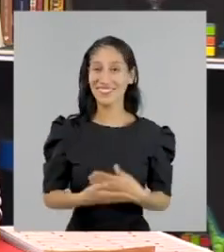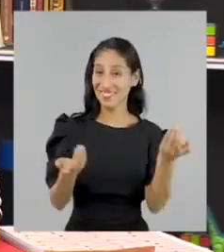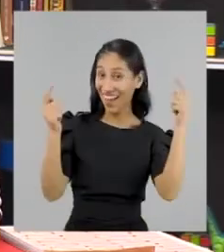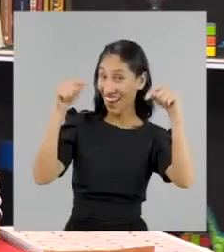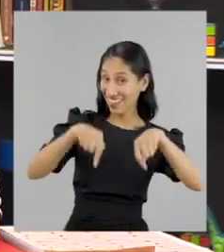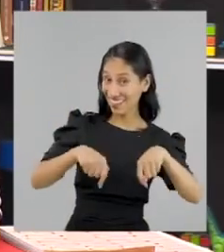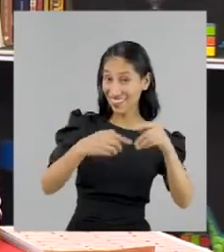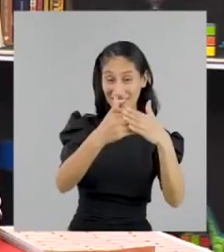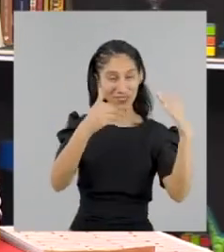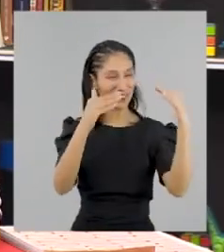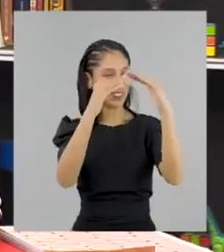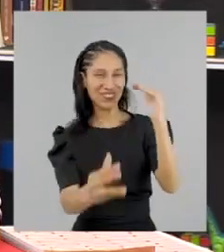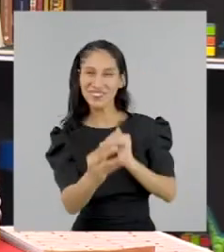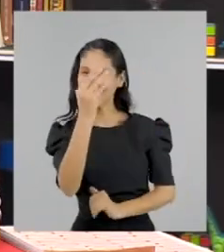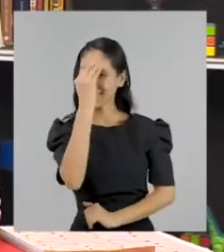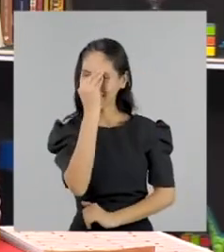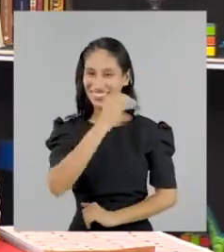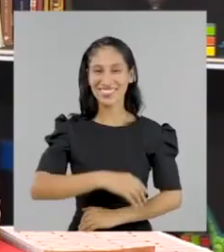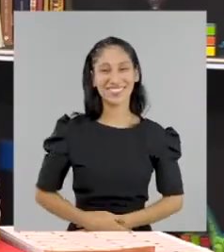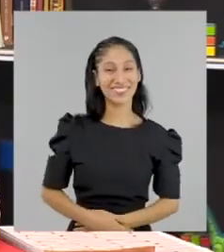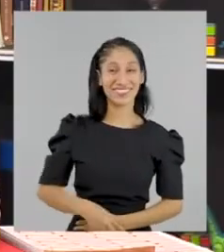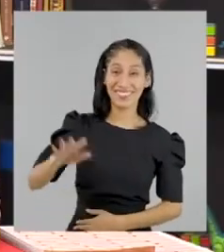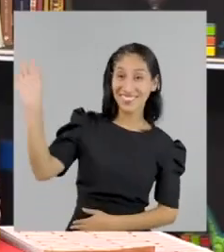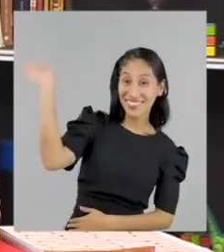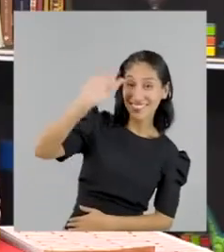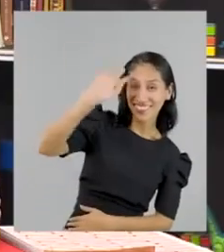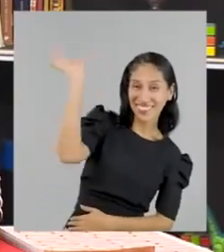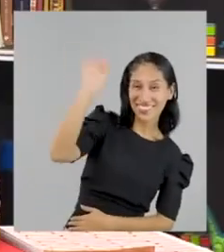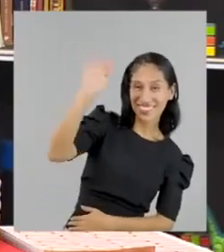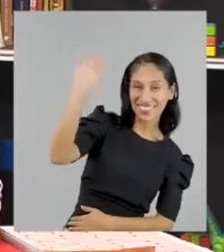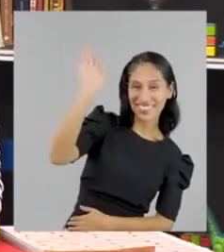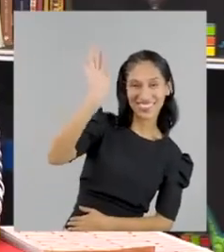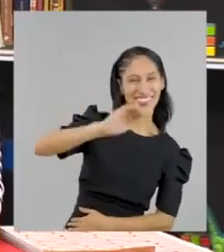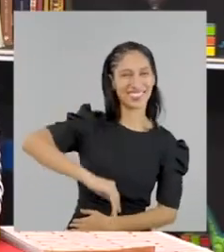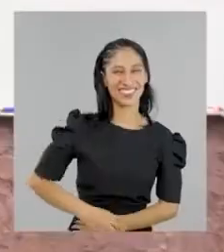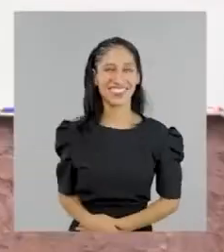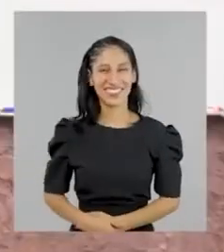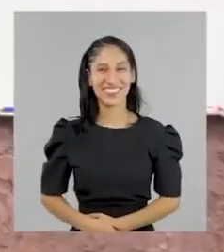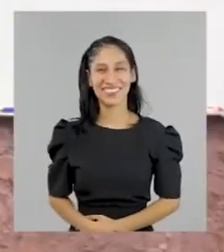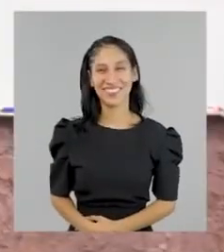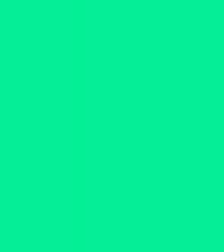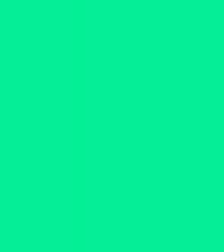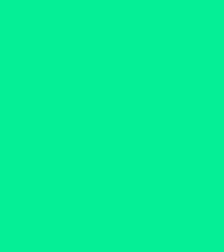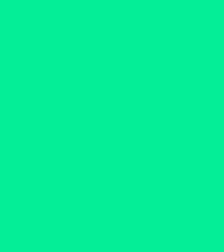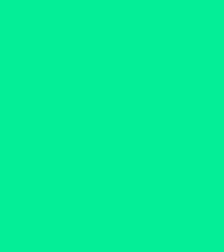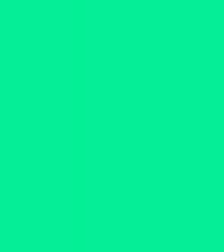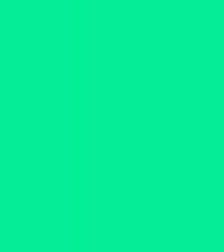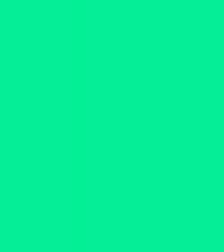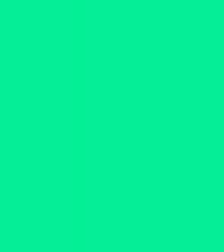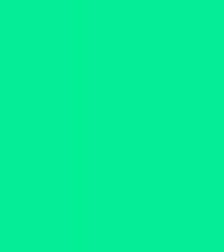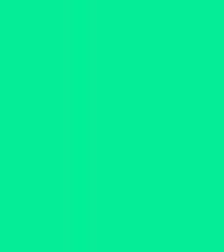las matemáticas. Aquí, en la Aprendo en Casa. Hasta pronto. ¡Chao!